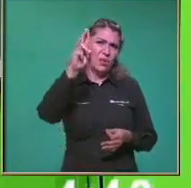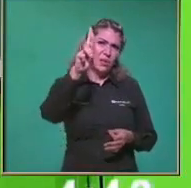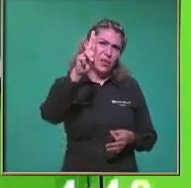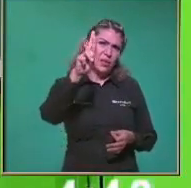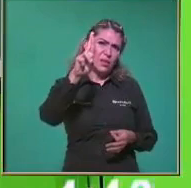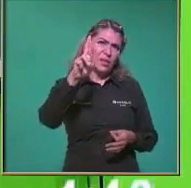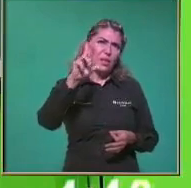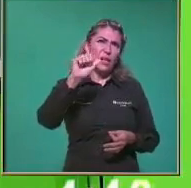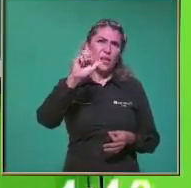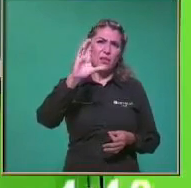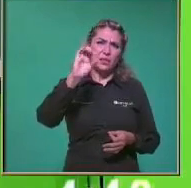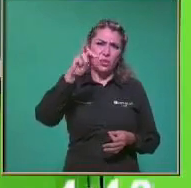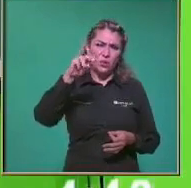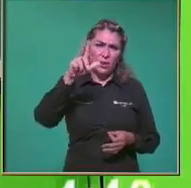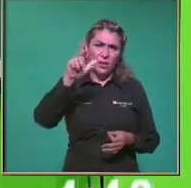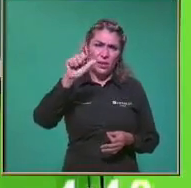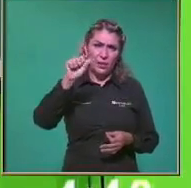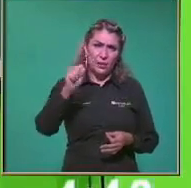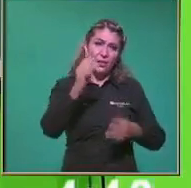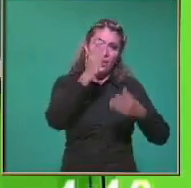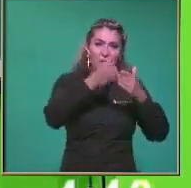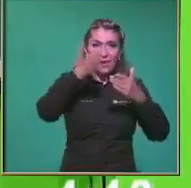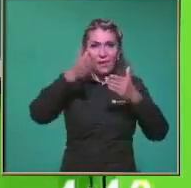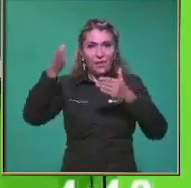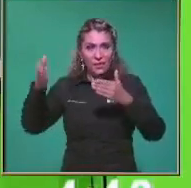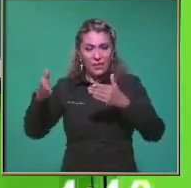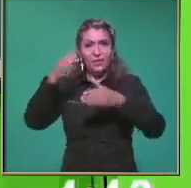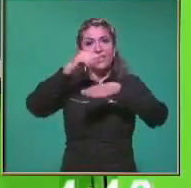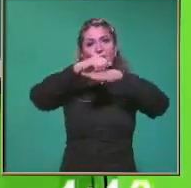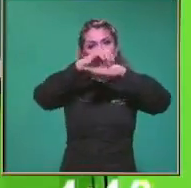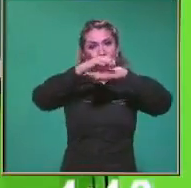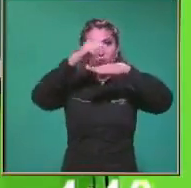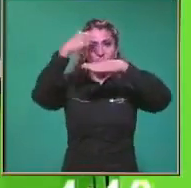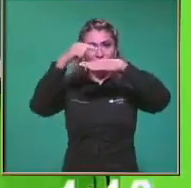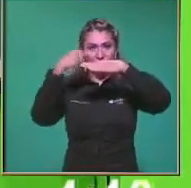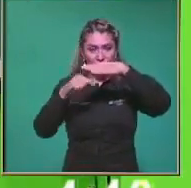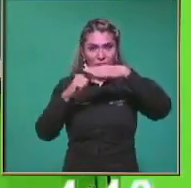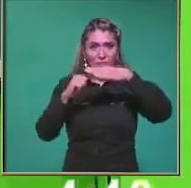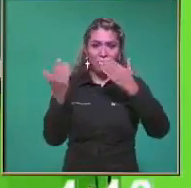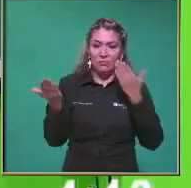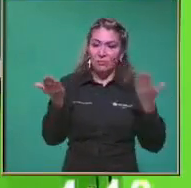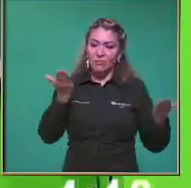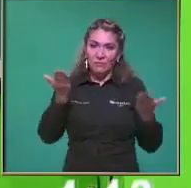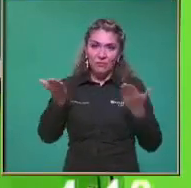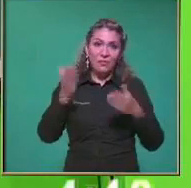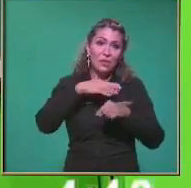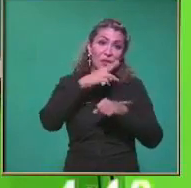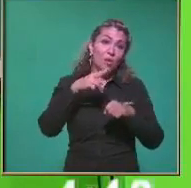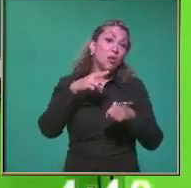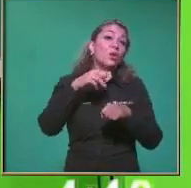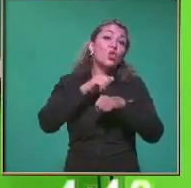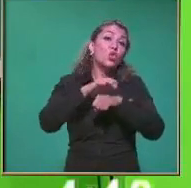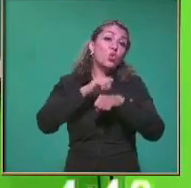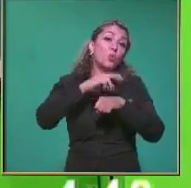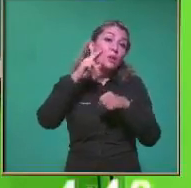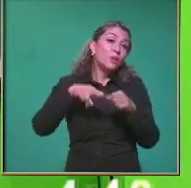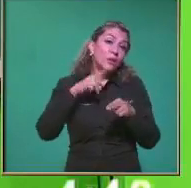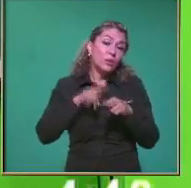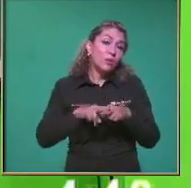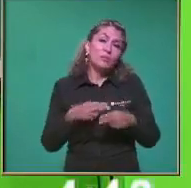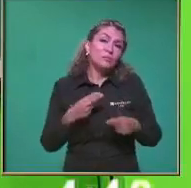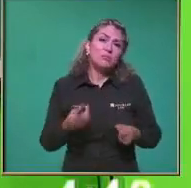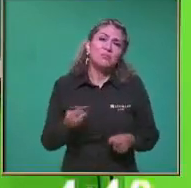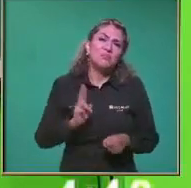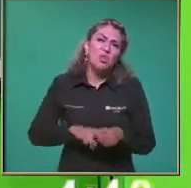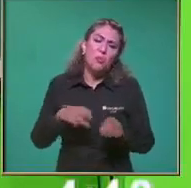no se preocupen. En contraste con los números naturales. ¿Cuáles son los naturales? Pues los naturales, el mismo nombre lo dice, con los